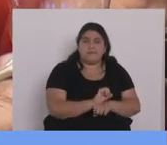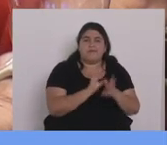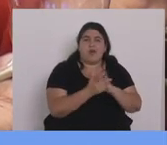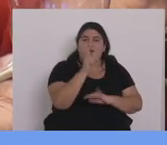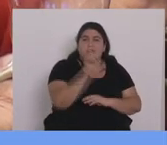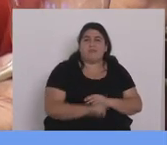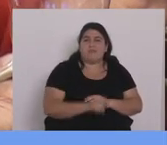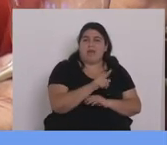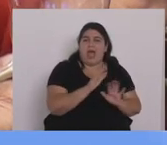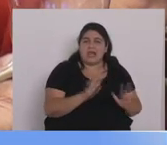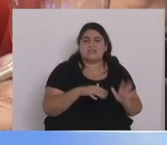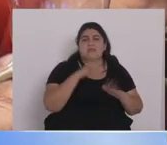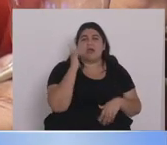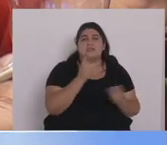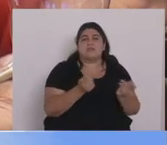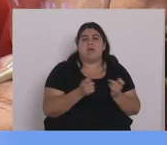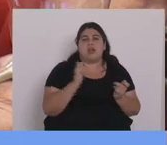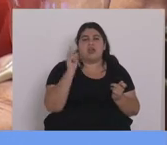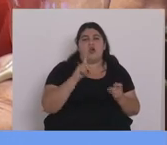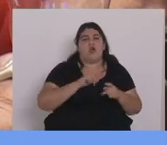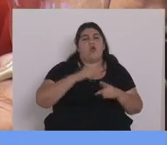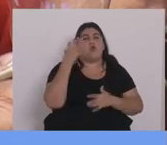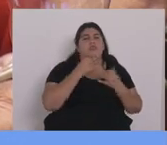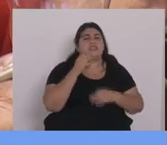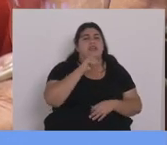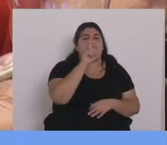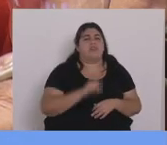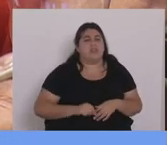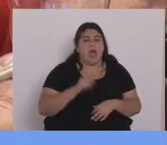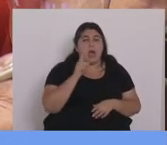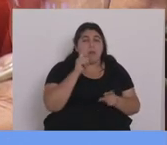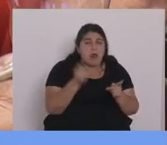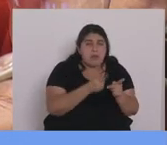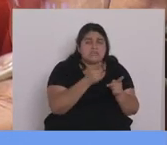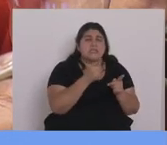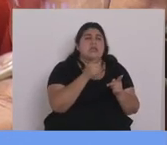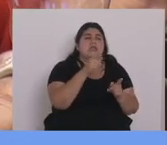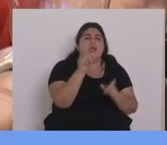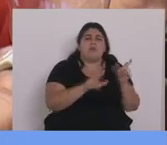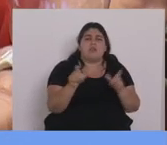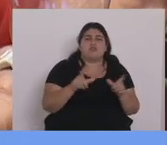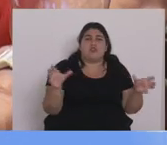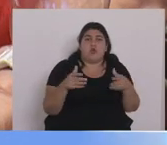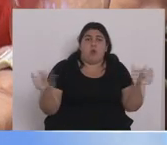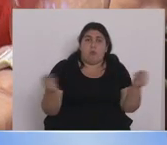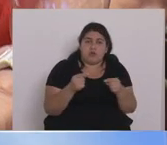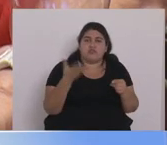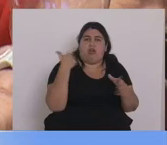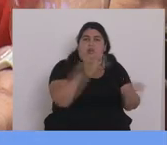de gran parte de la justicia federal para perseguir y encarcelar en lo posible a todo opositor.